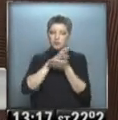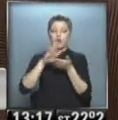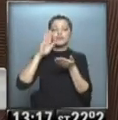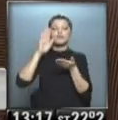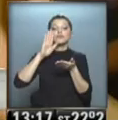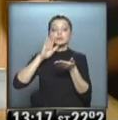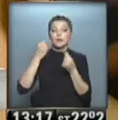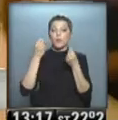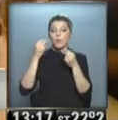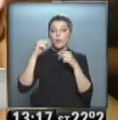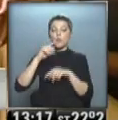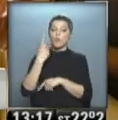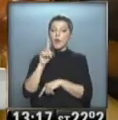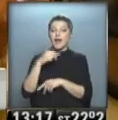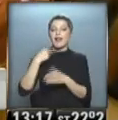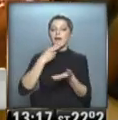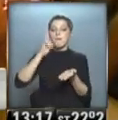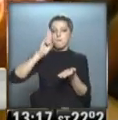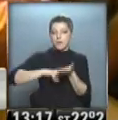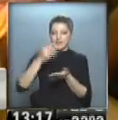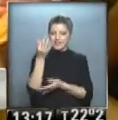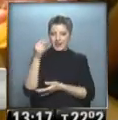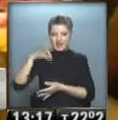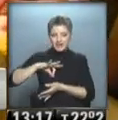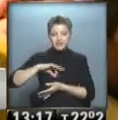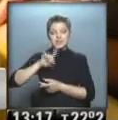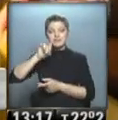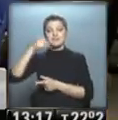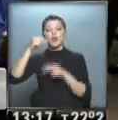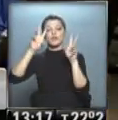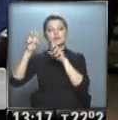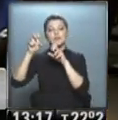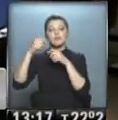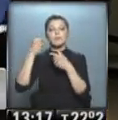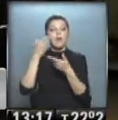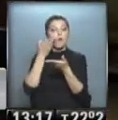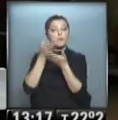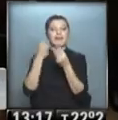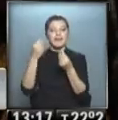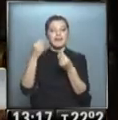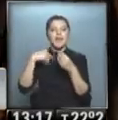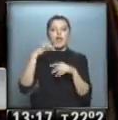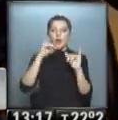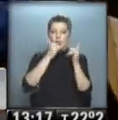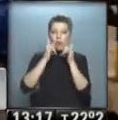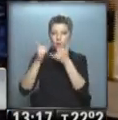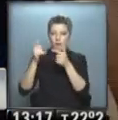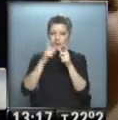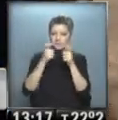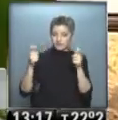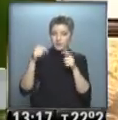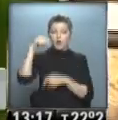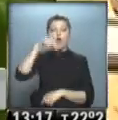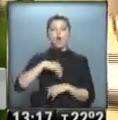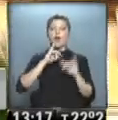las ganancias. Y el otro tema que queremos plantear es el tema de la empleabilidad de los jóvenes. La juventud hoy